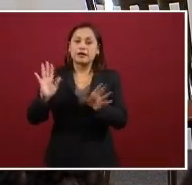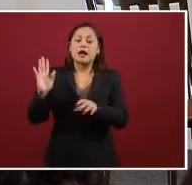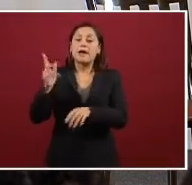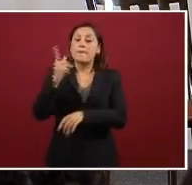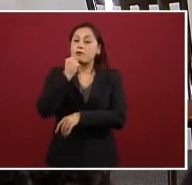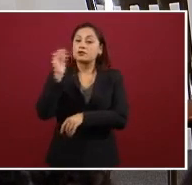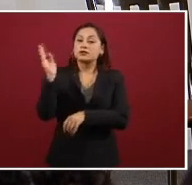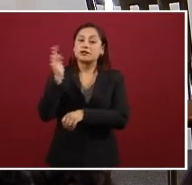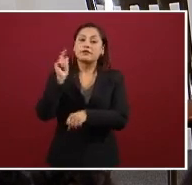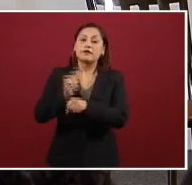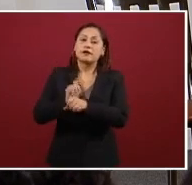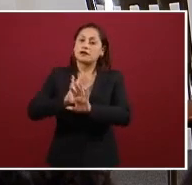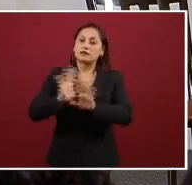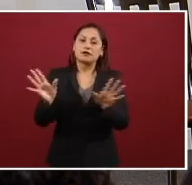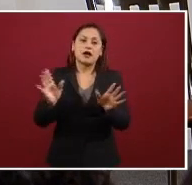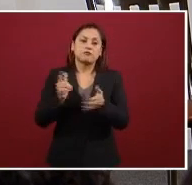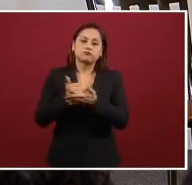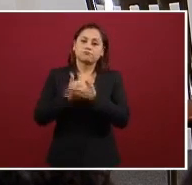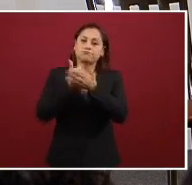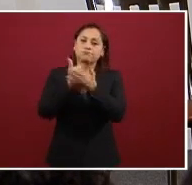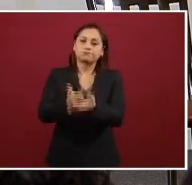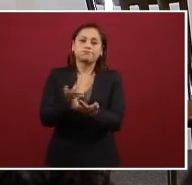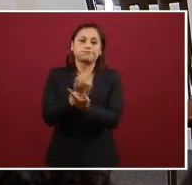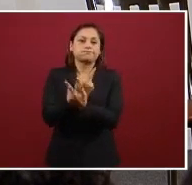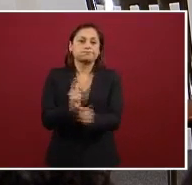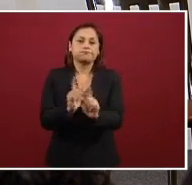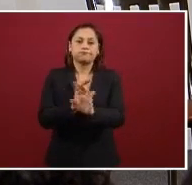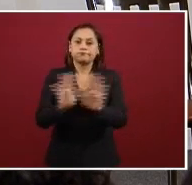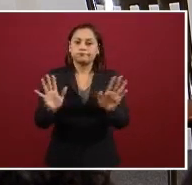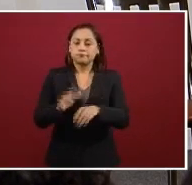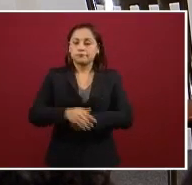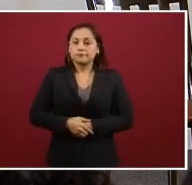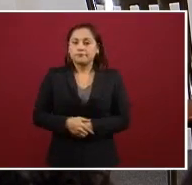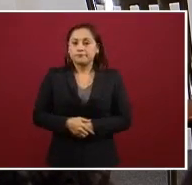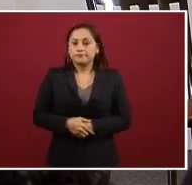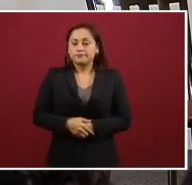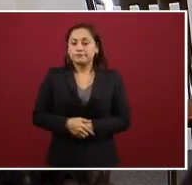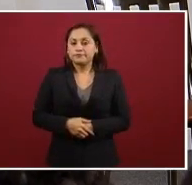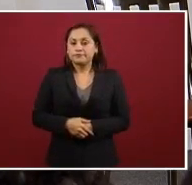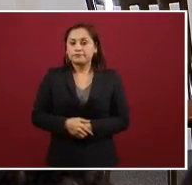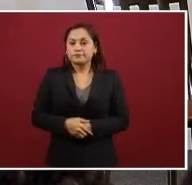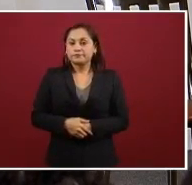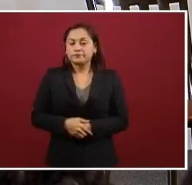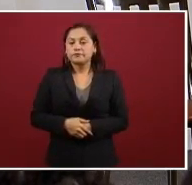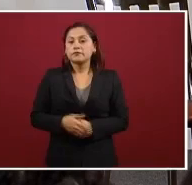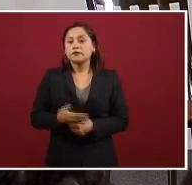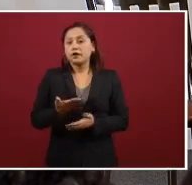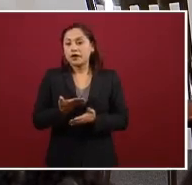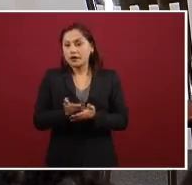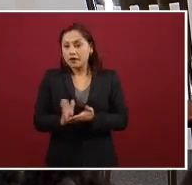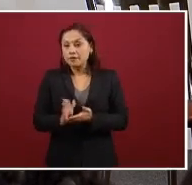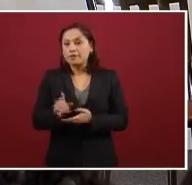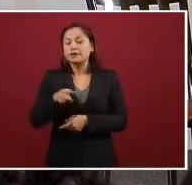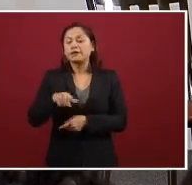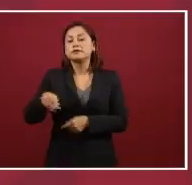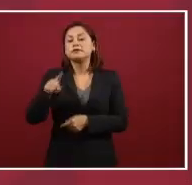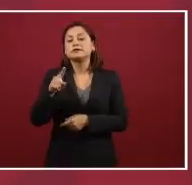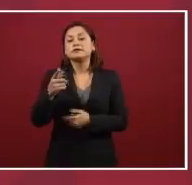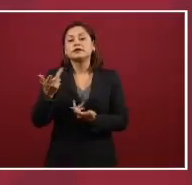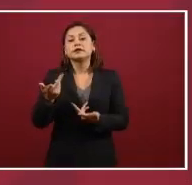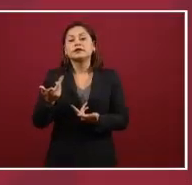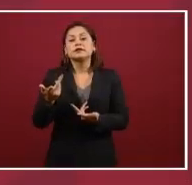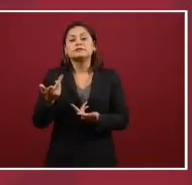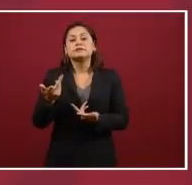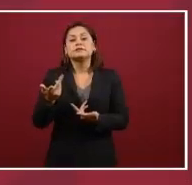con todo gusto de los avances logrados. Por lo que hace a la situación o respaldo a